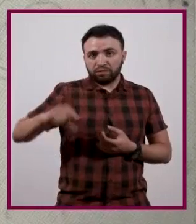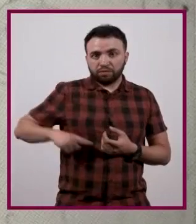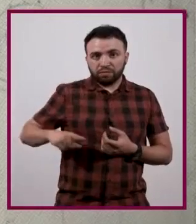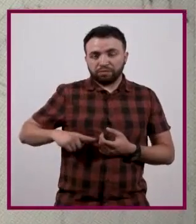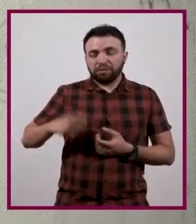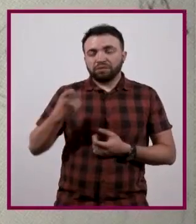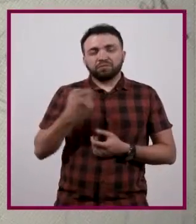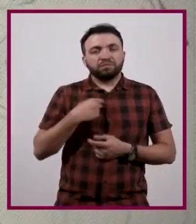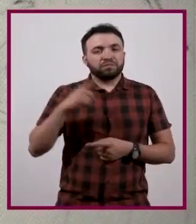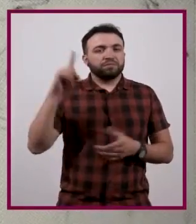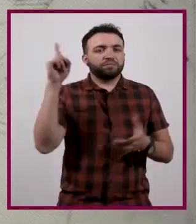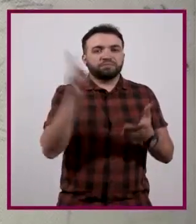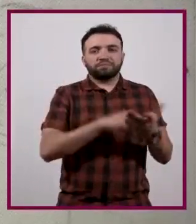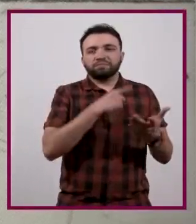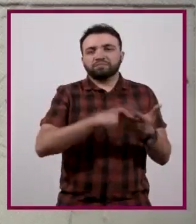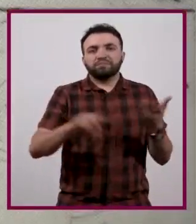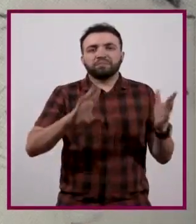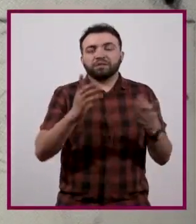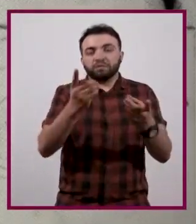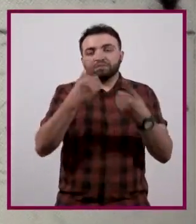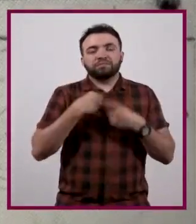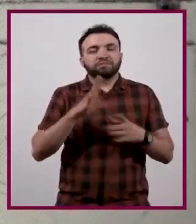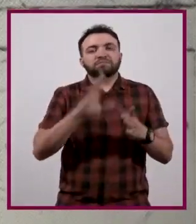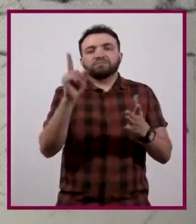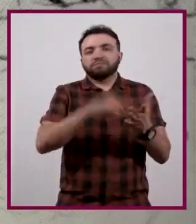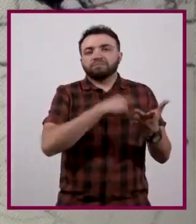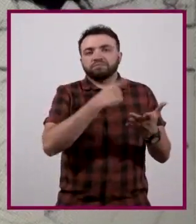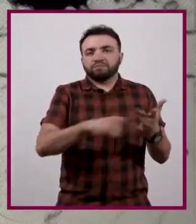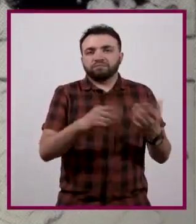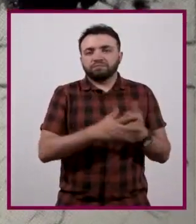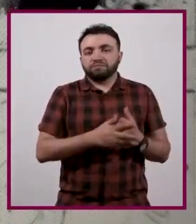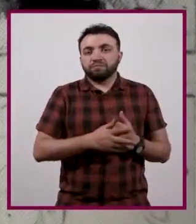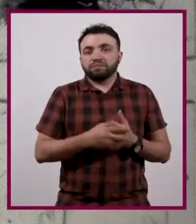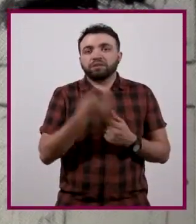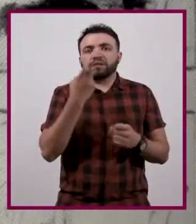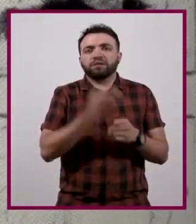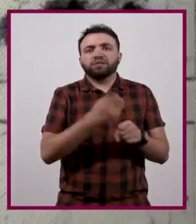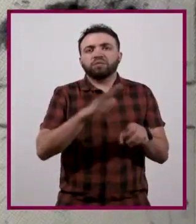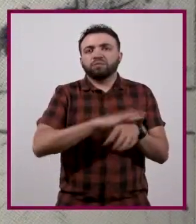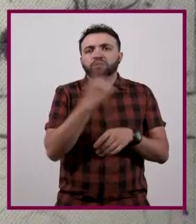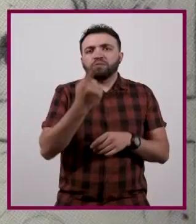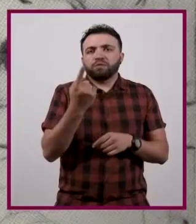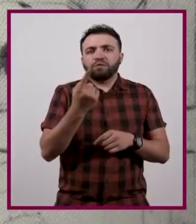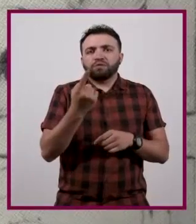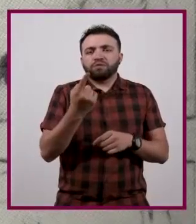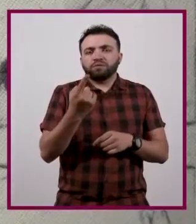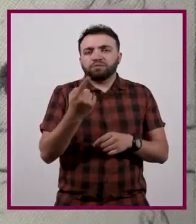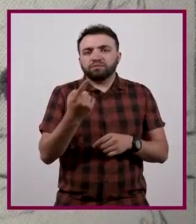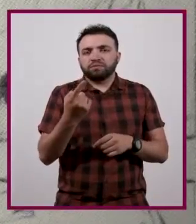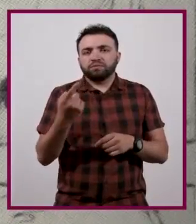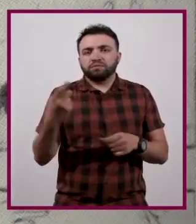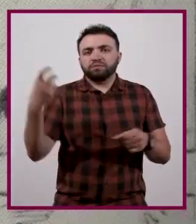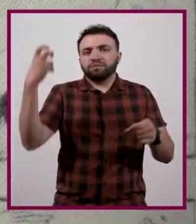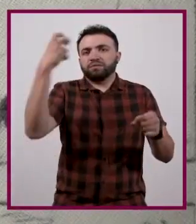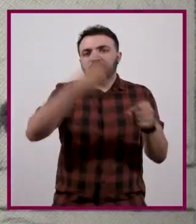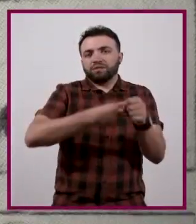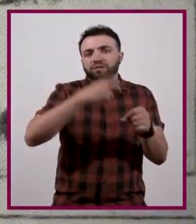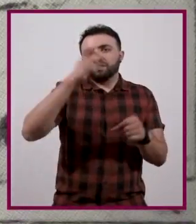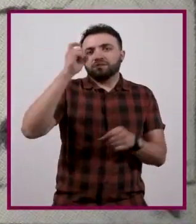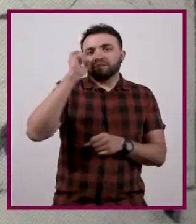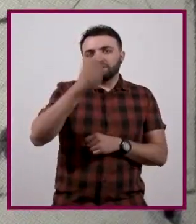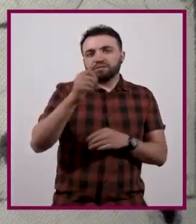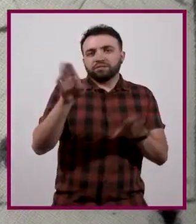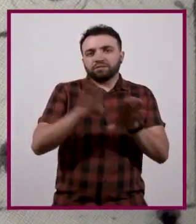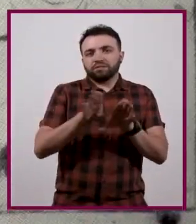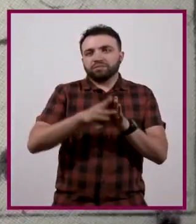culminó con la cancelación del encargo, tuvo que ver con la intervención de los así llamados